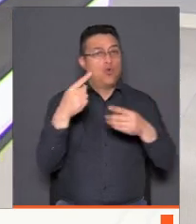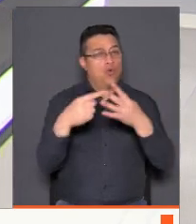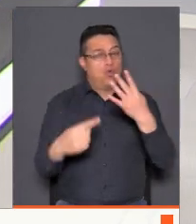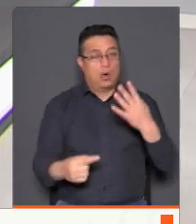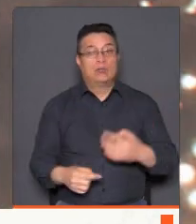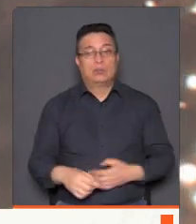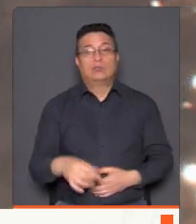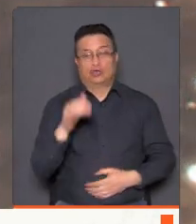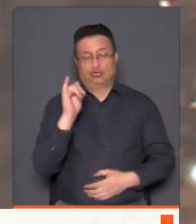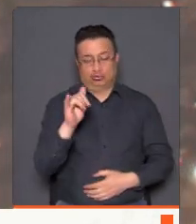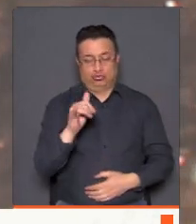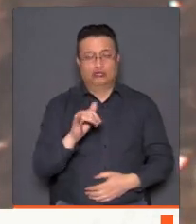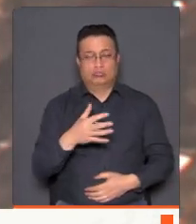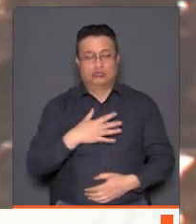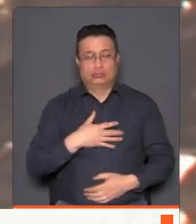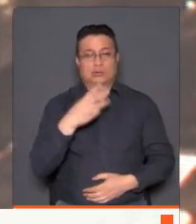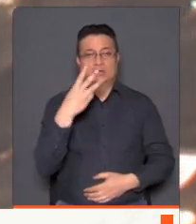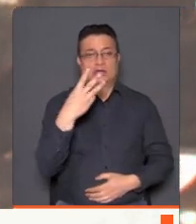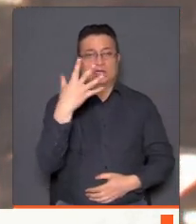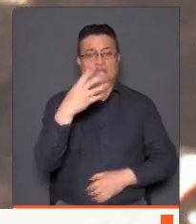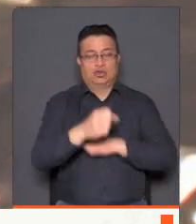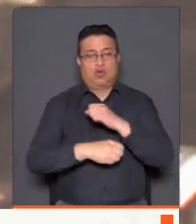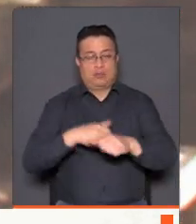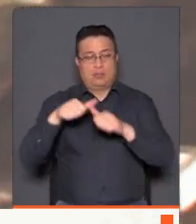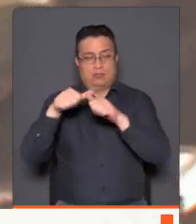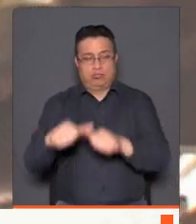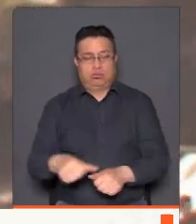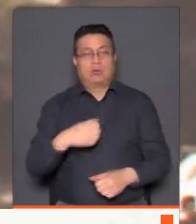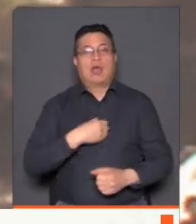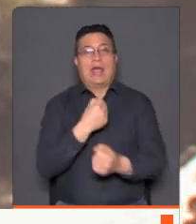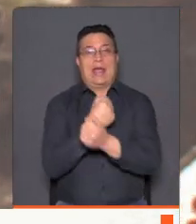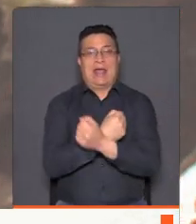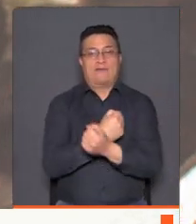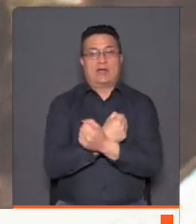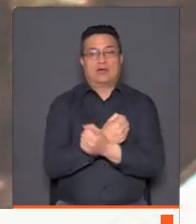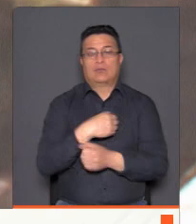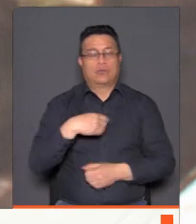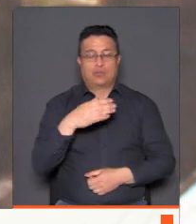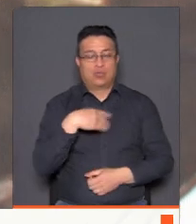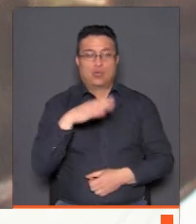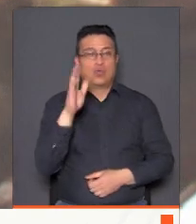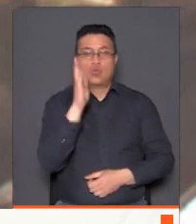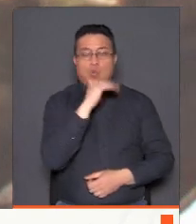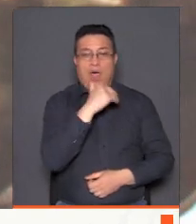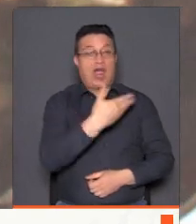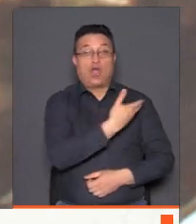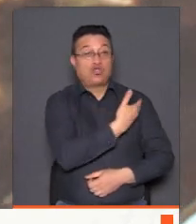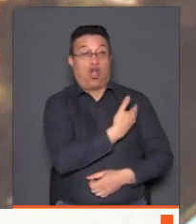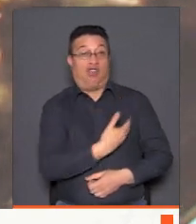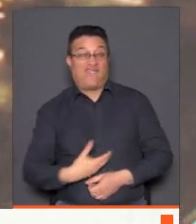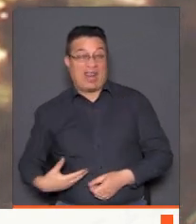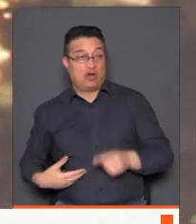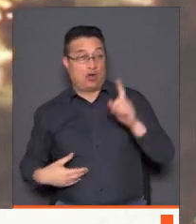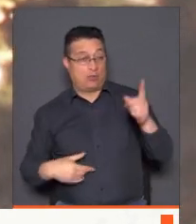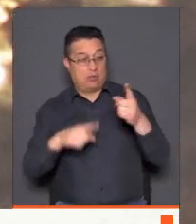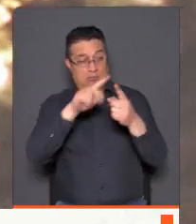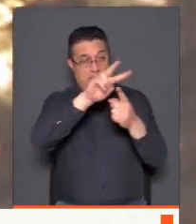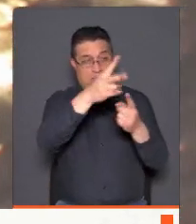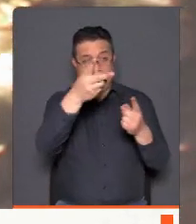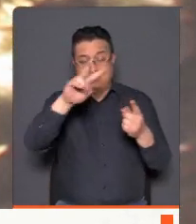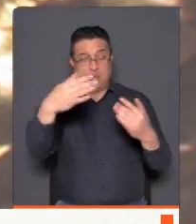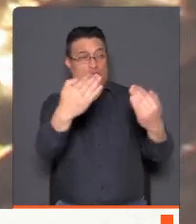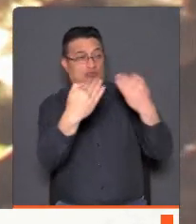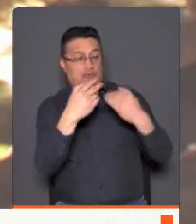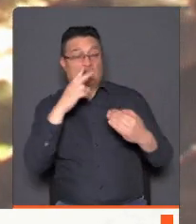Por supuesto que sí. Yo llevo 35 años ya trabajando en Carabineros y no ha habido ningún gobierno que no nos haya respaldado,